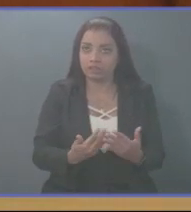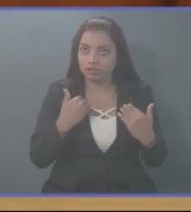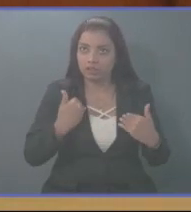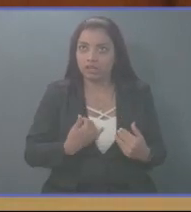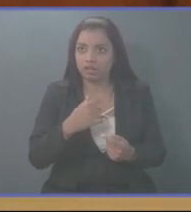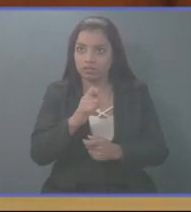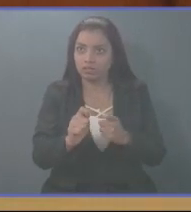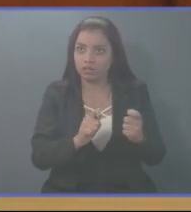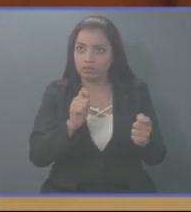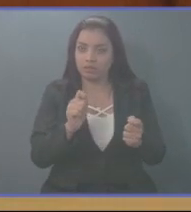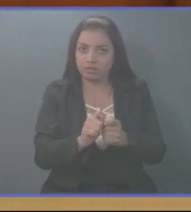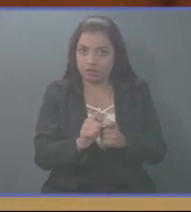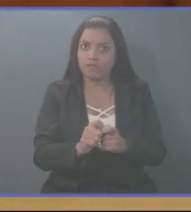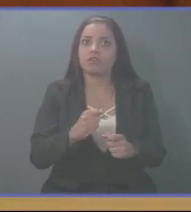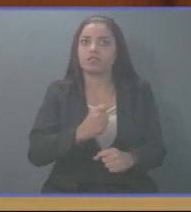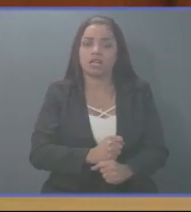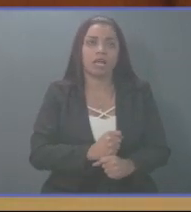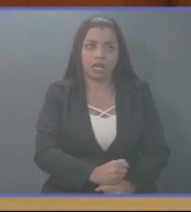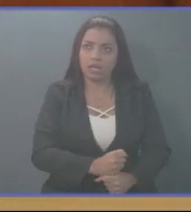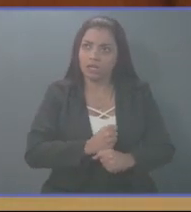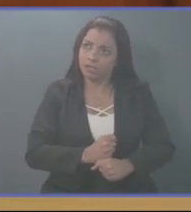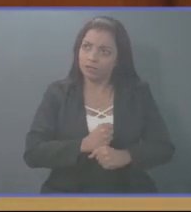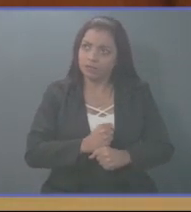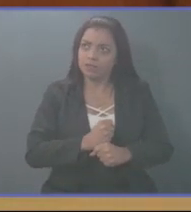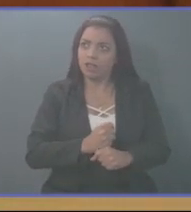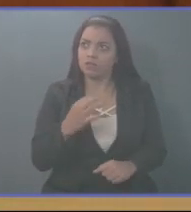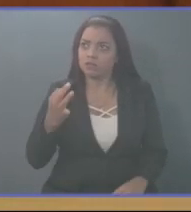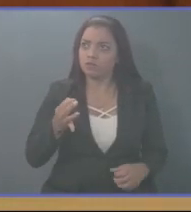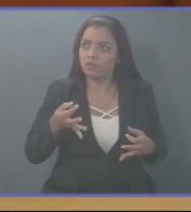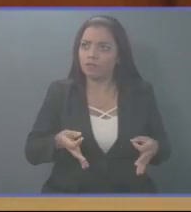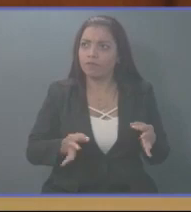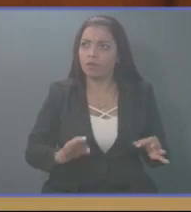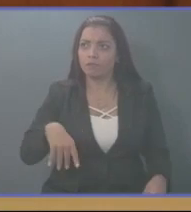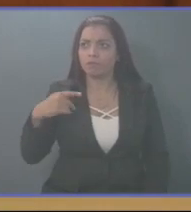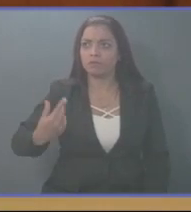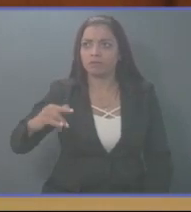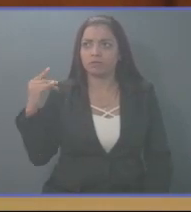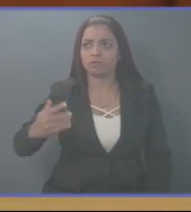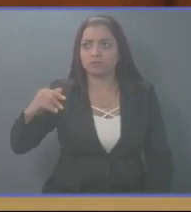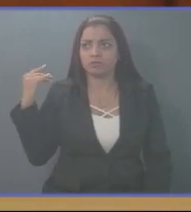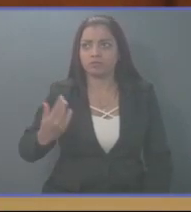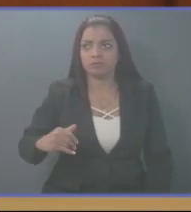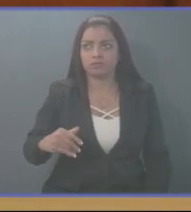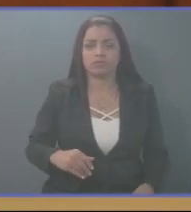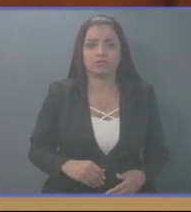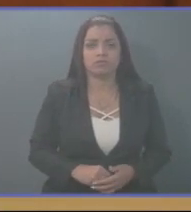específicos que deben ser garantizados de manera urgente y preferente.